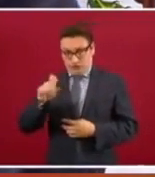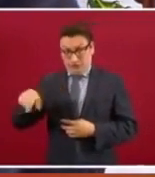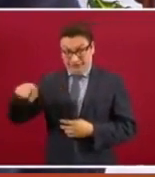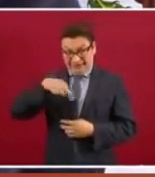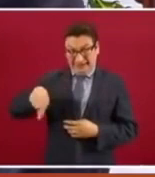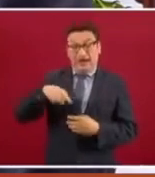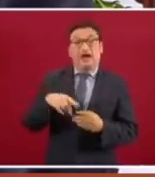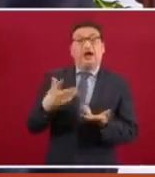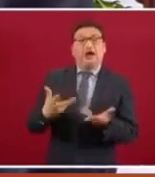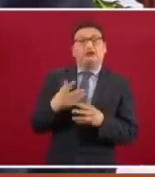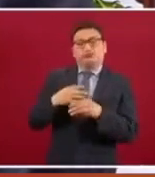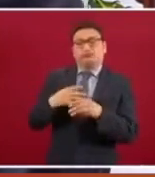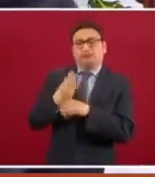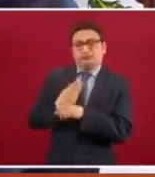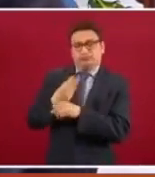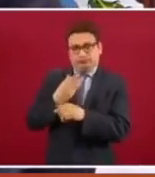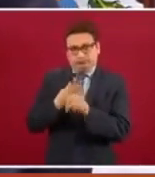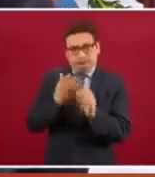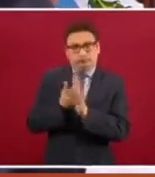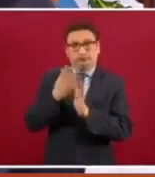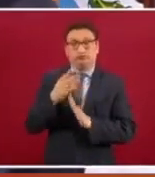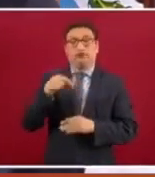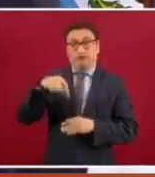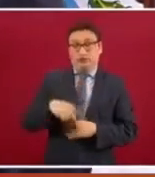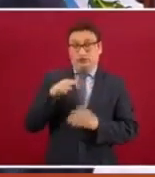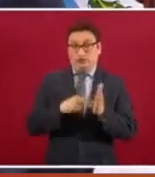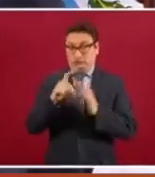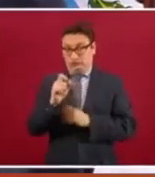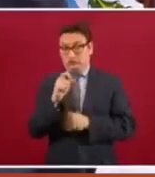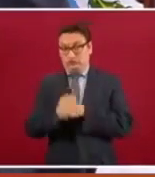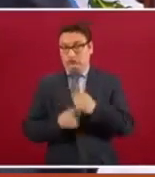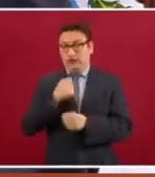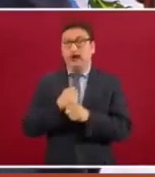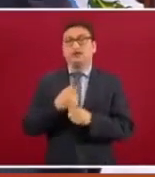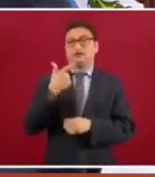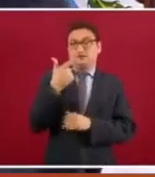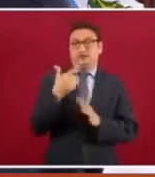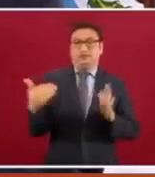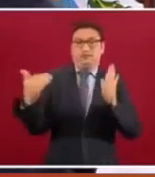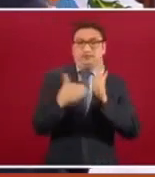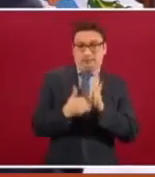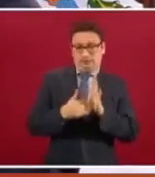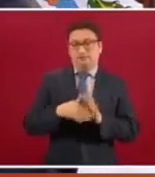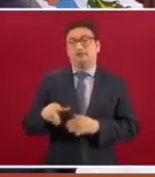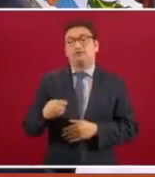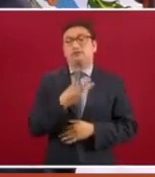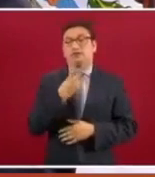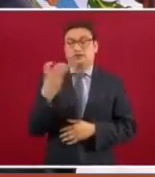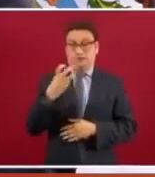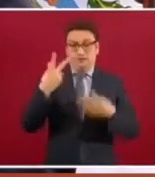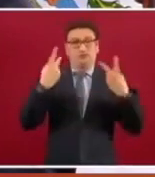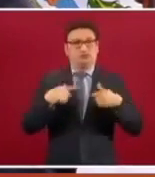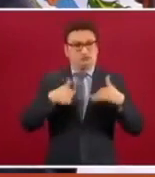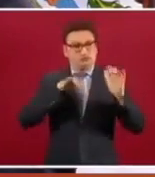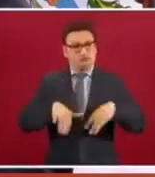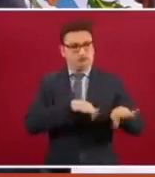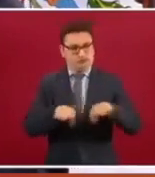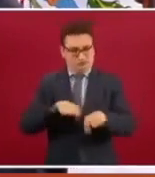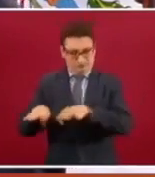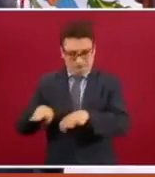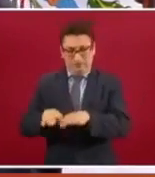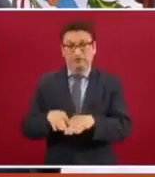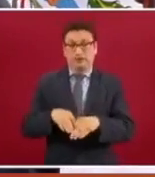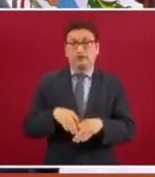van a generar este año siete mil trescientos empleos el